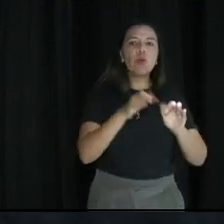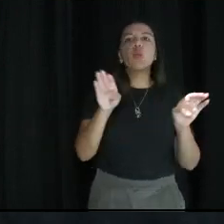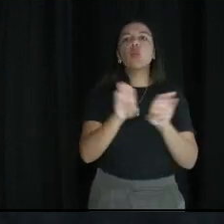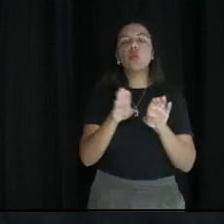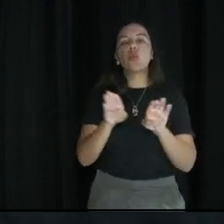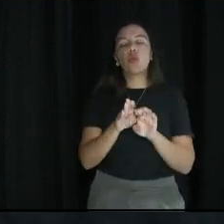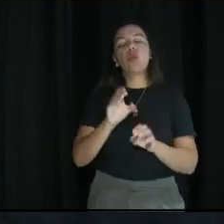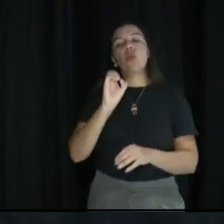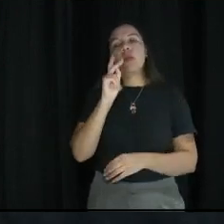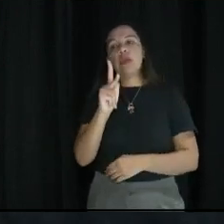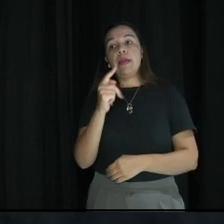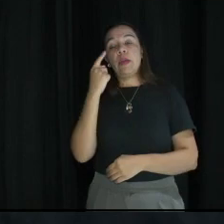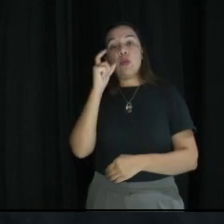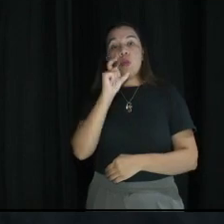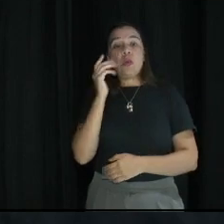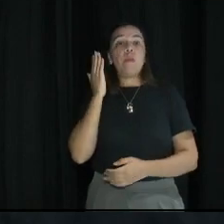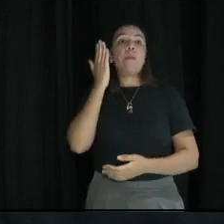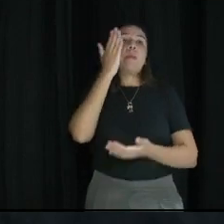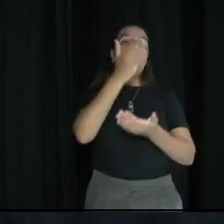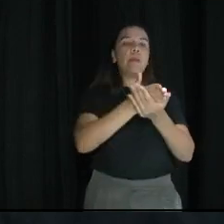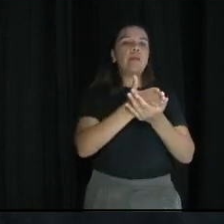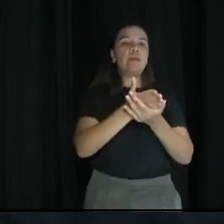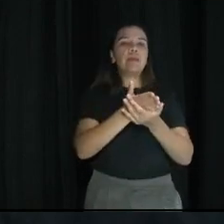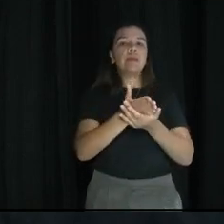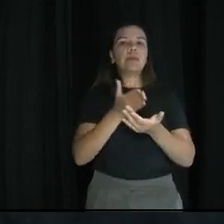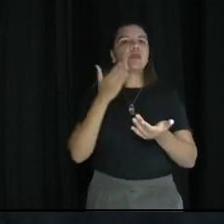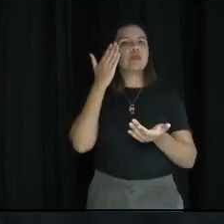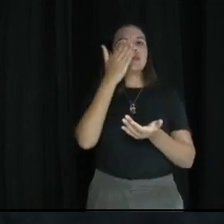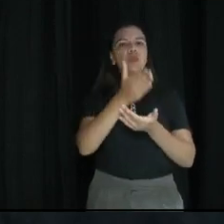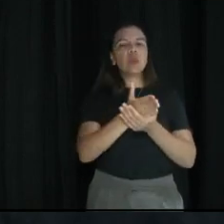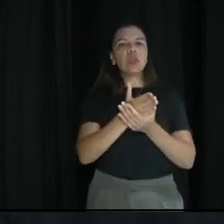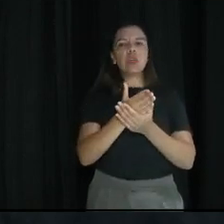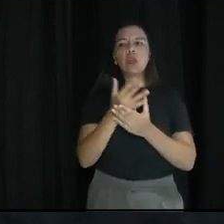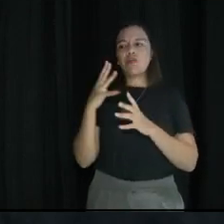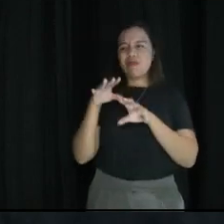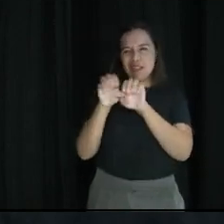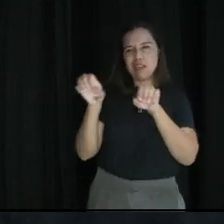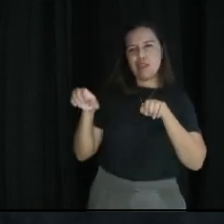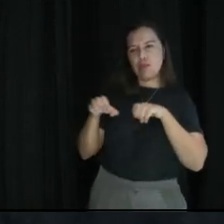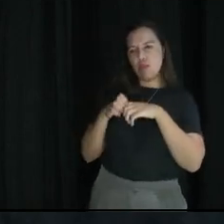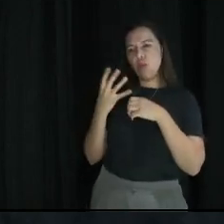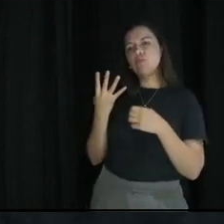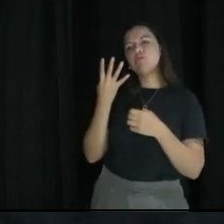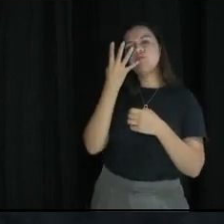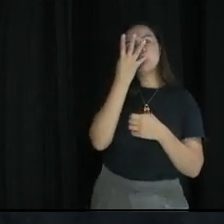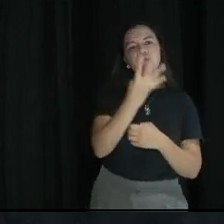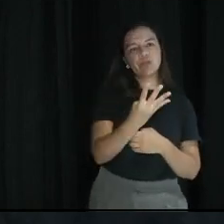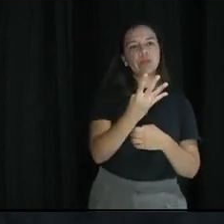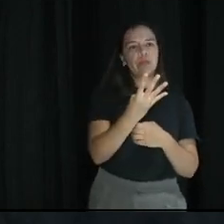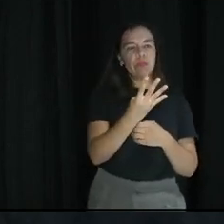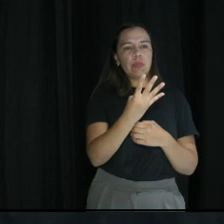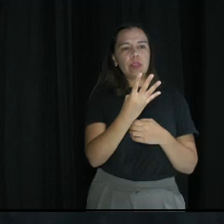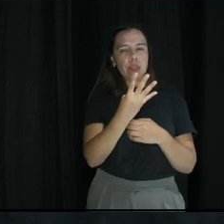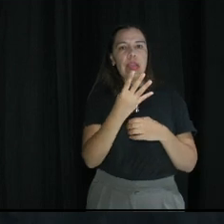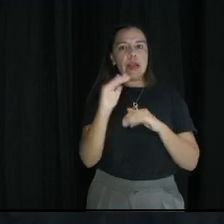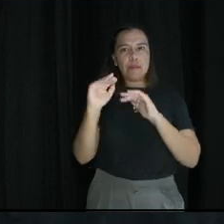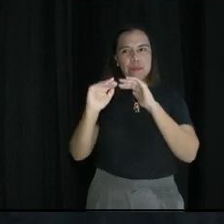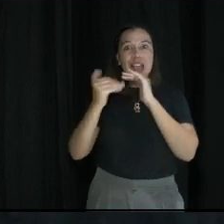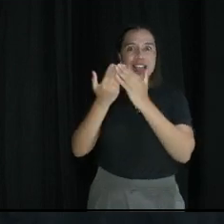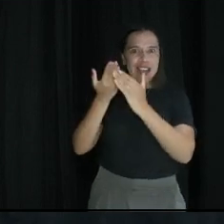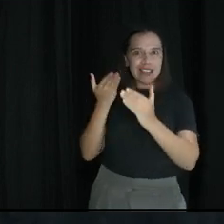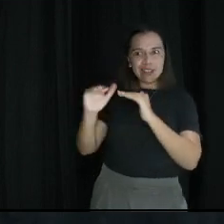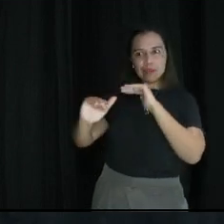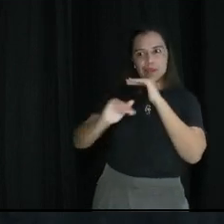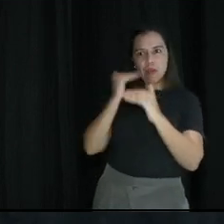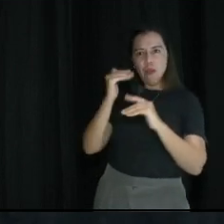Básicamente, cuando nosotros llegamos, más o menos teníamos una fotografía similar, que era